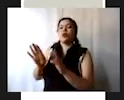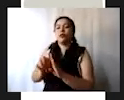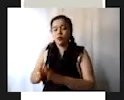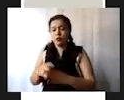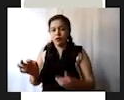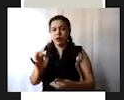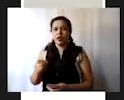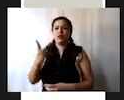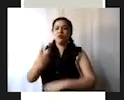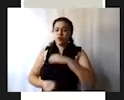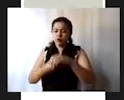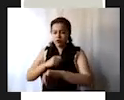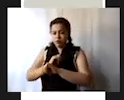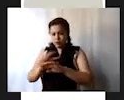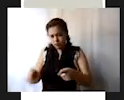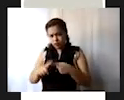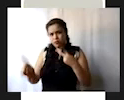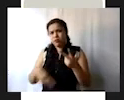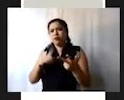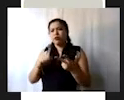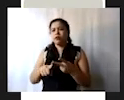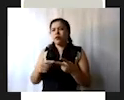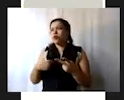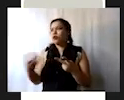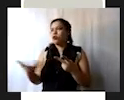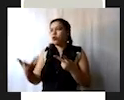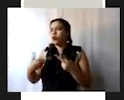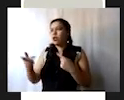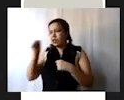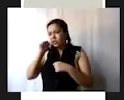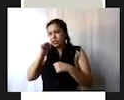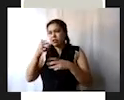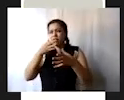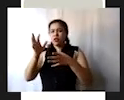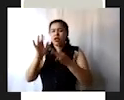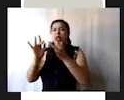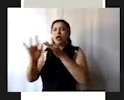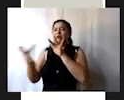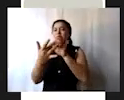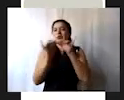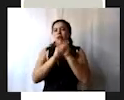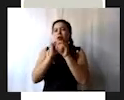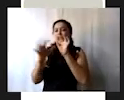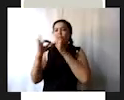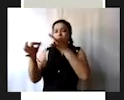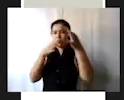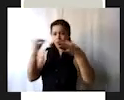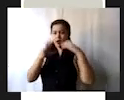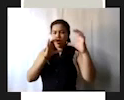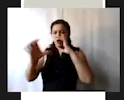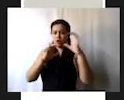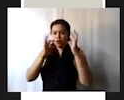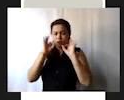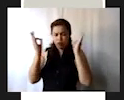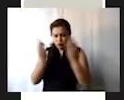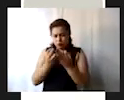informe anual nada más, si es a través de lo que hago todo el tiempo y lo difundo en redes sociales, si es a través de medios de comunicación, si